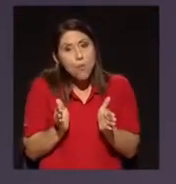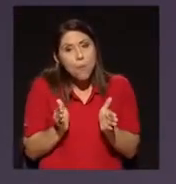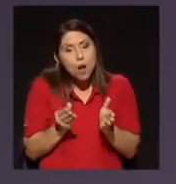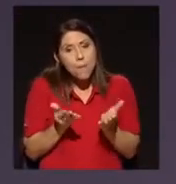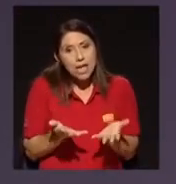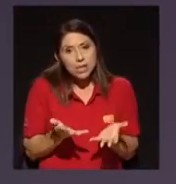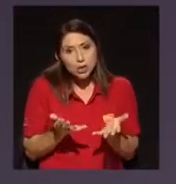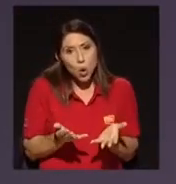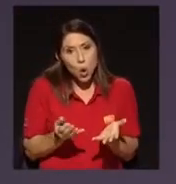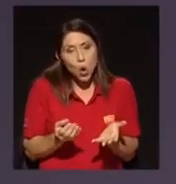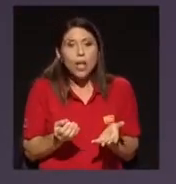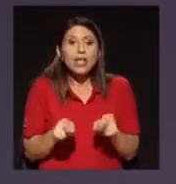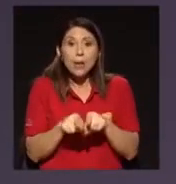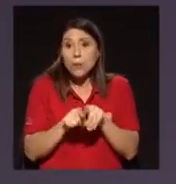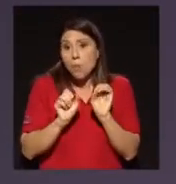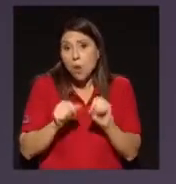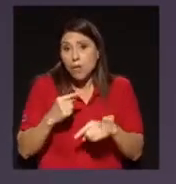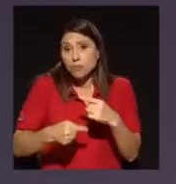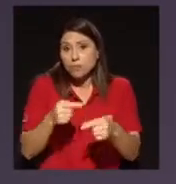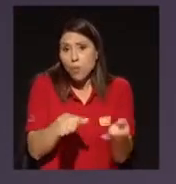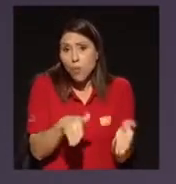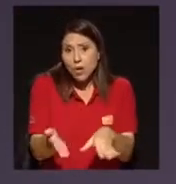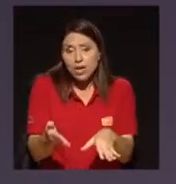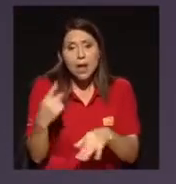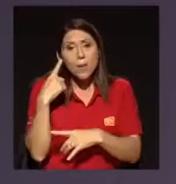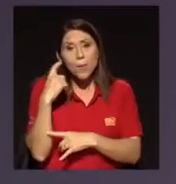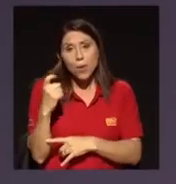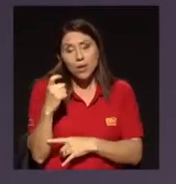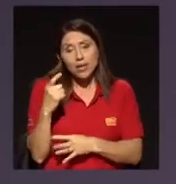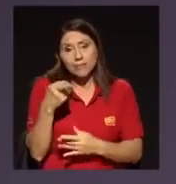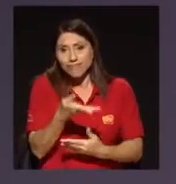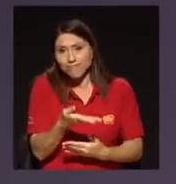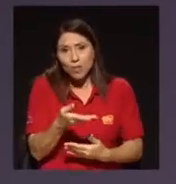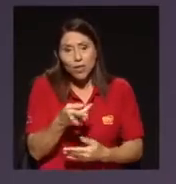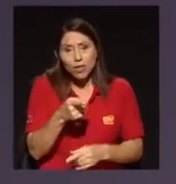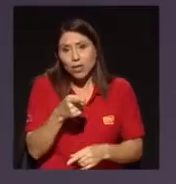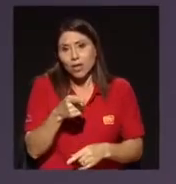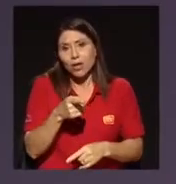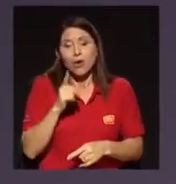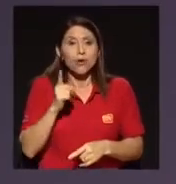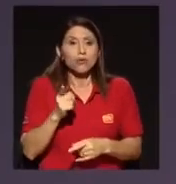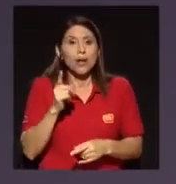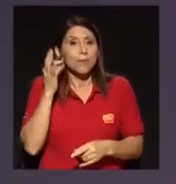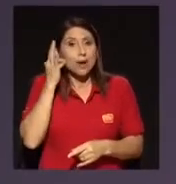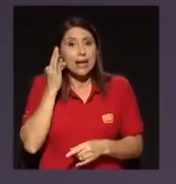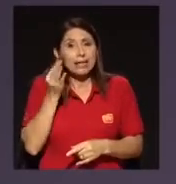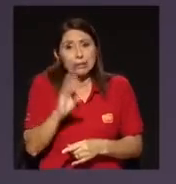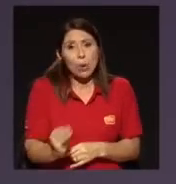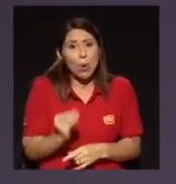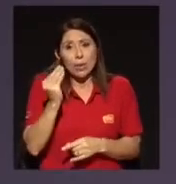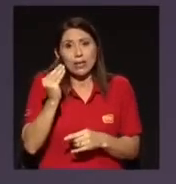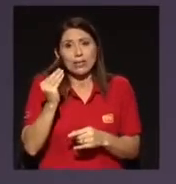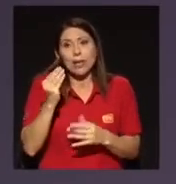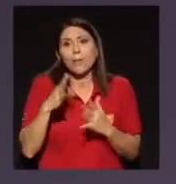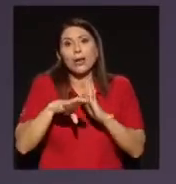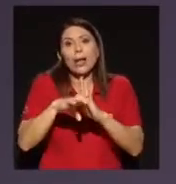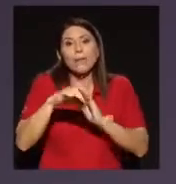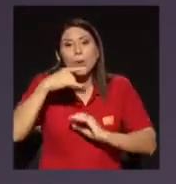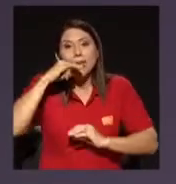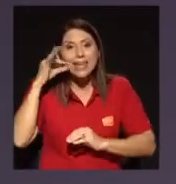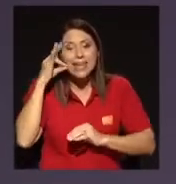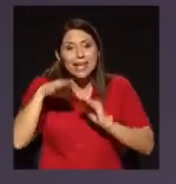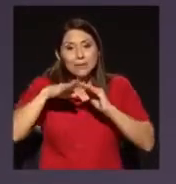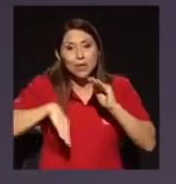incluso hasta de morir, porque obviamente no están en las condiciones para sostener un embarazo, y obviamente si estamos hablando de menores que son niñas menores de 15